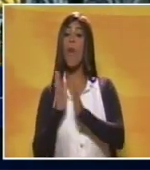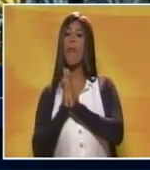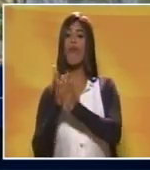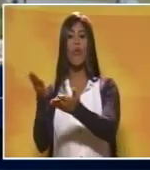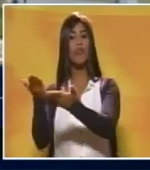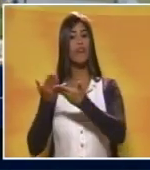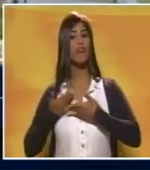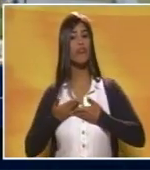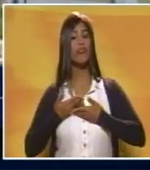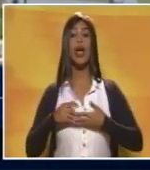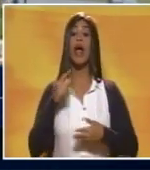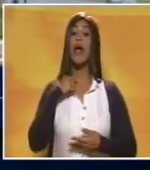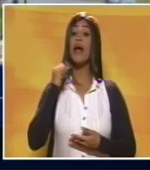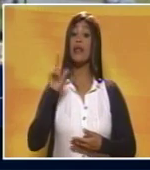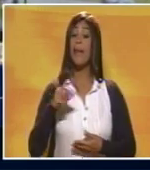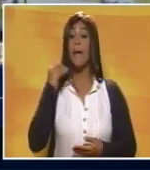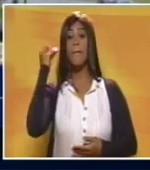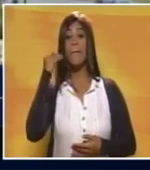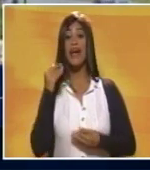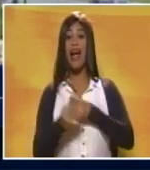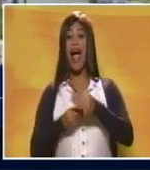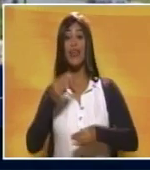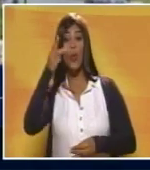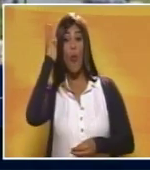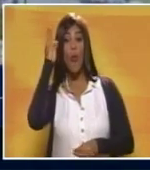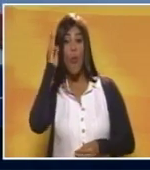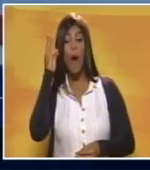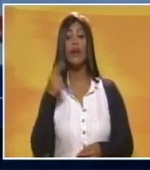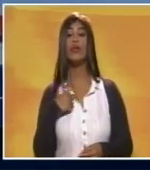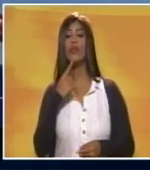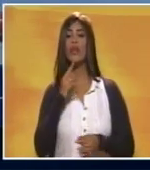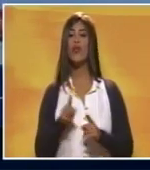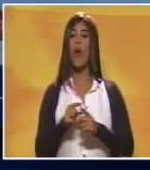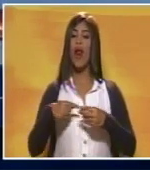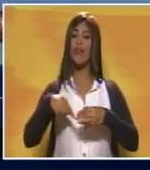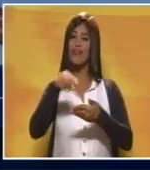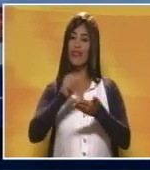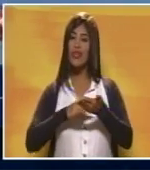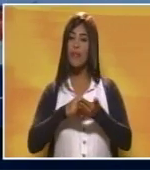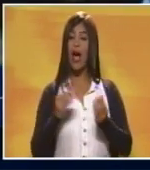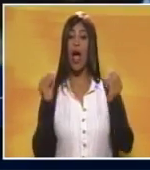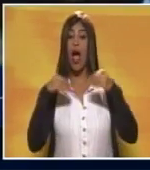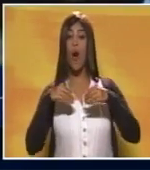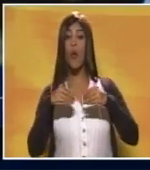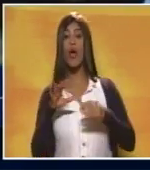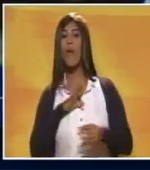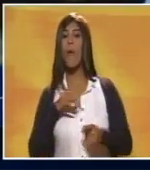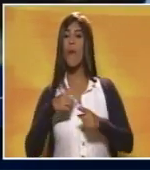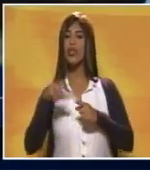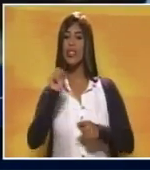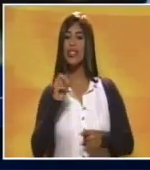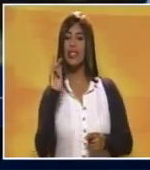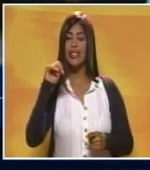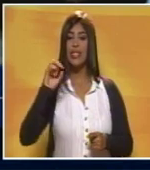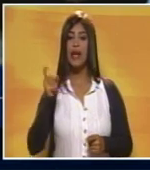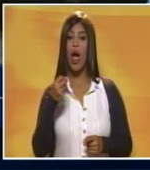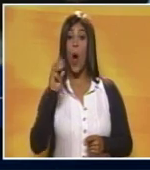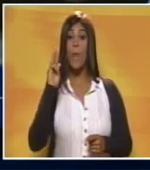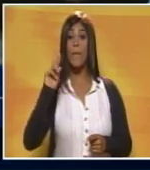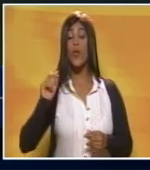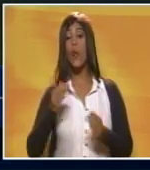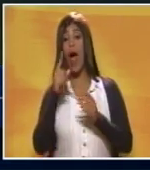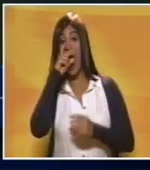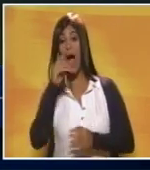devolución, además de considerar que el gesto de Washington vulnera la declaración conjunta firmada en Singapur en 2018. A través de un